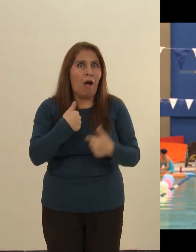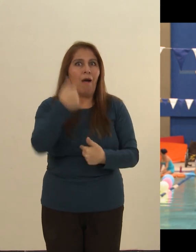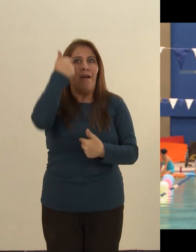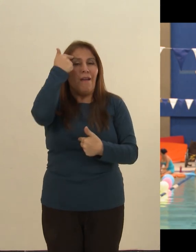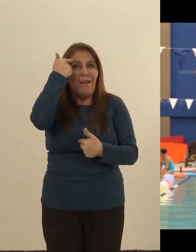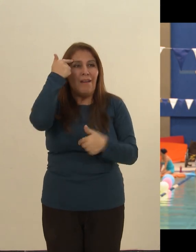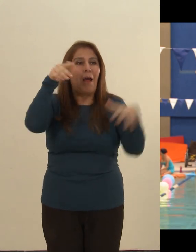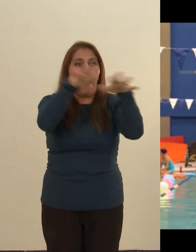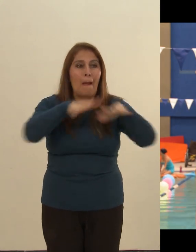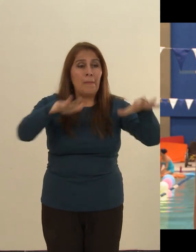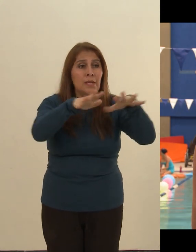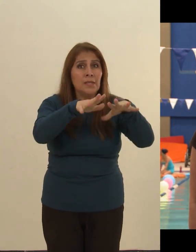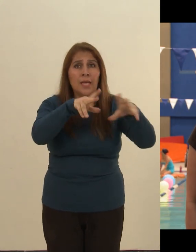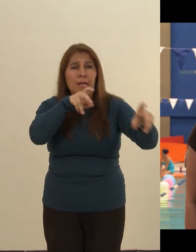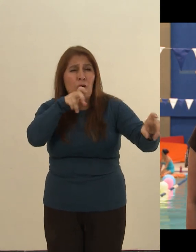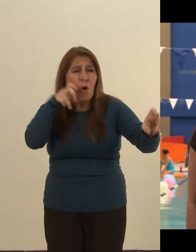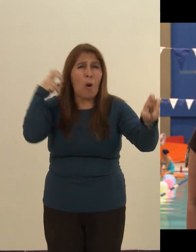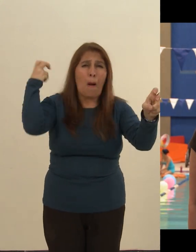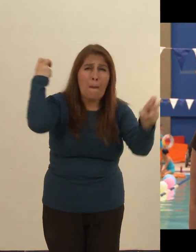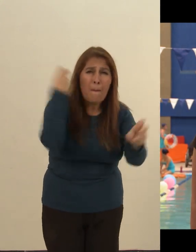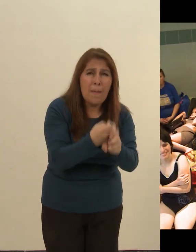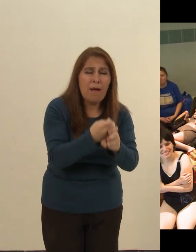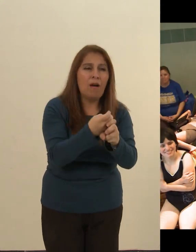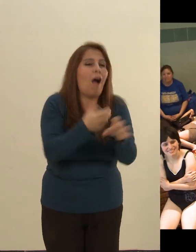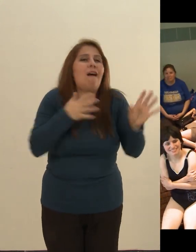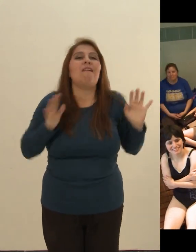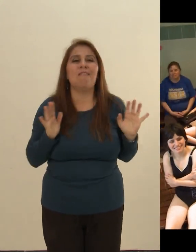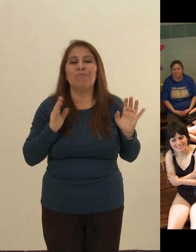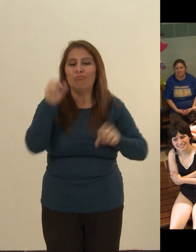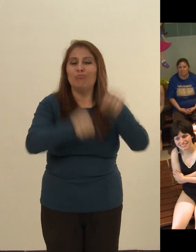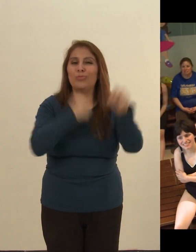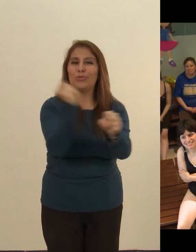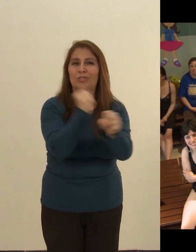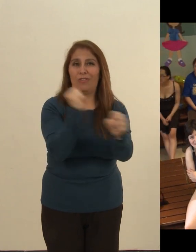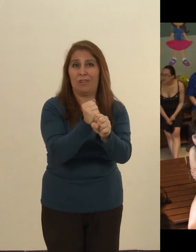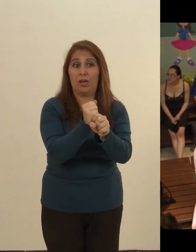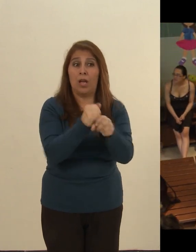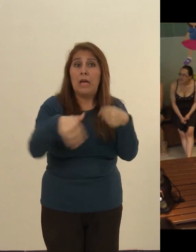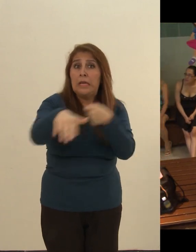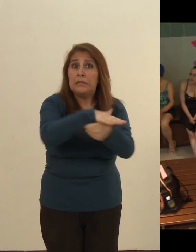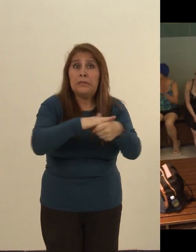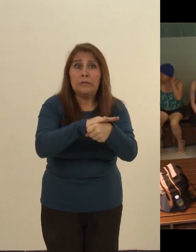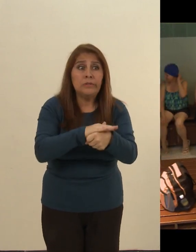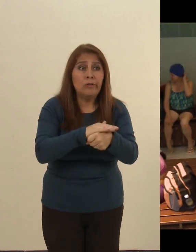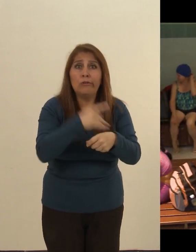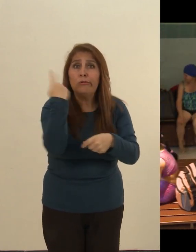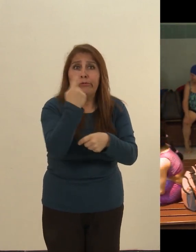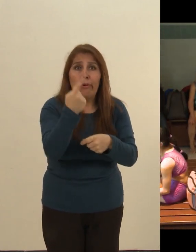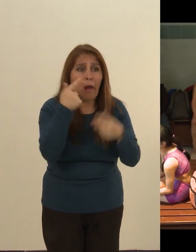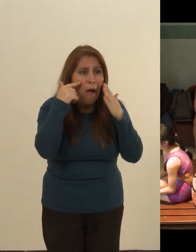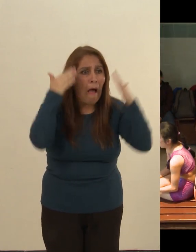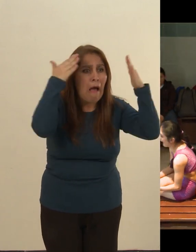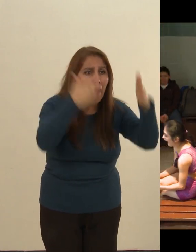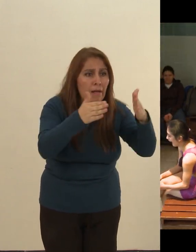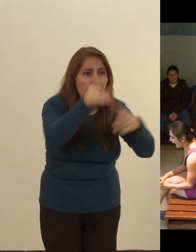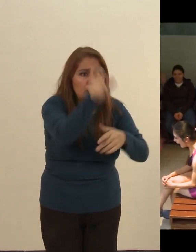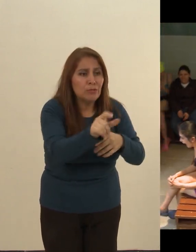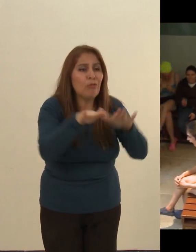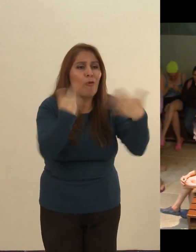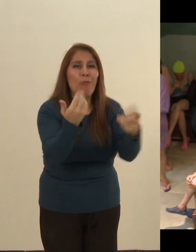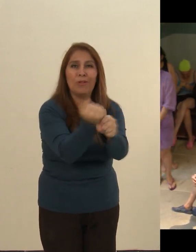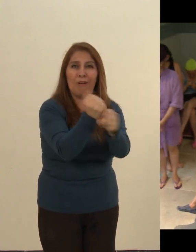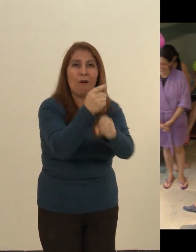en ambientes complejos donde las exigencias no solamente están dadas en